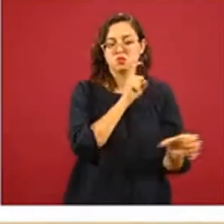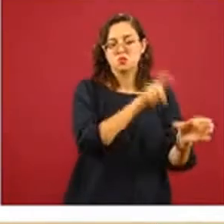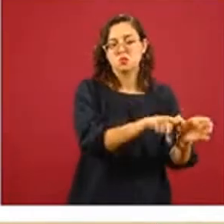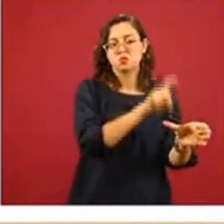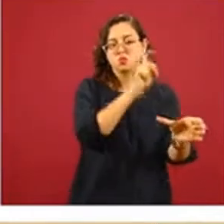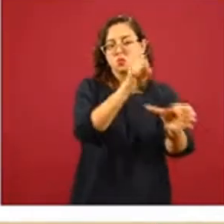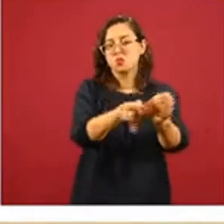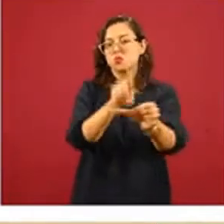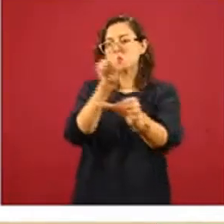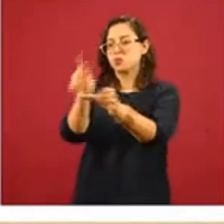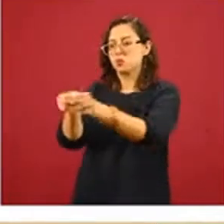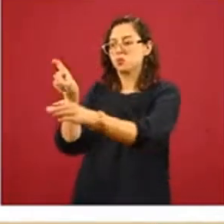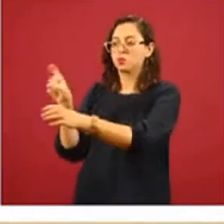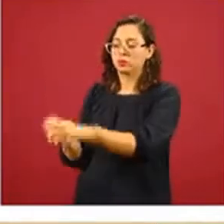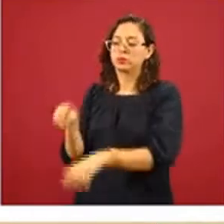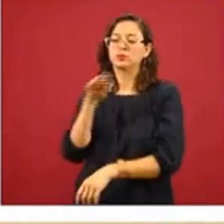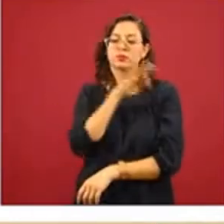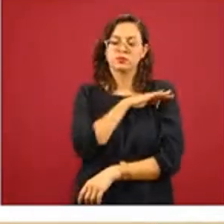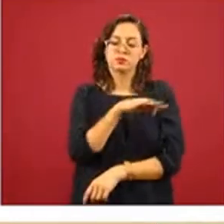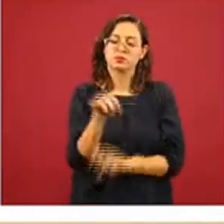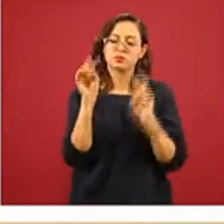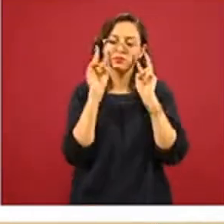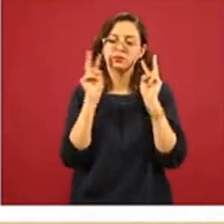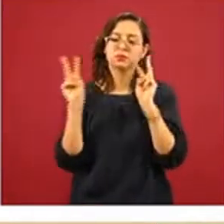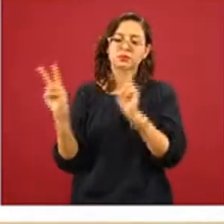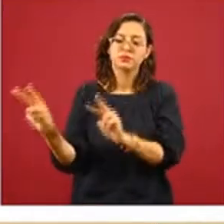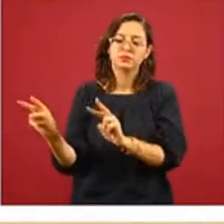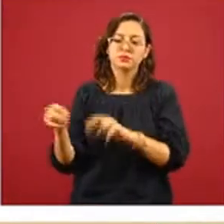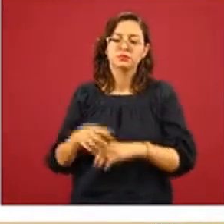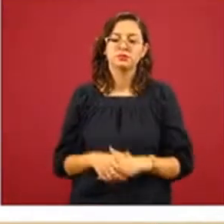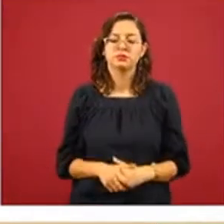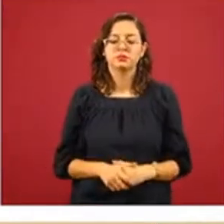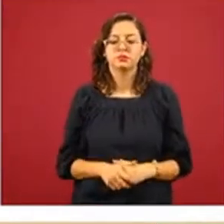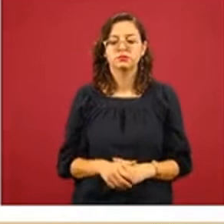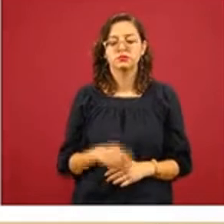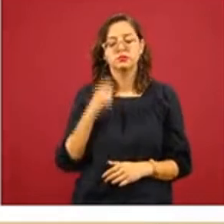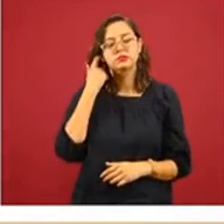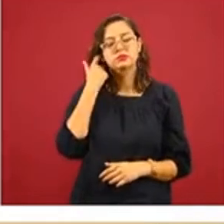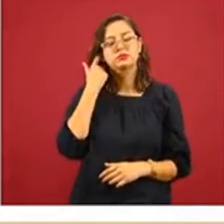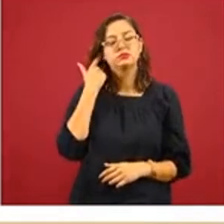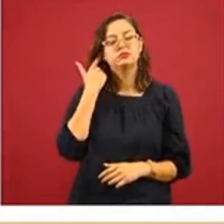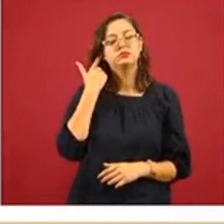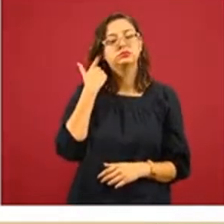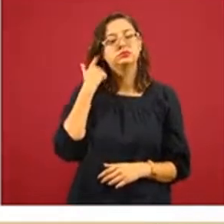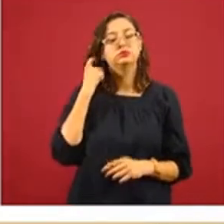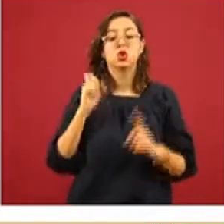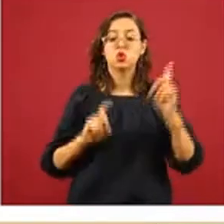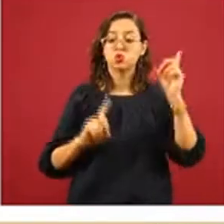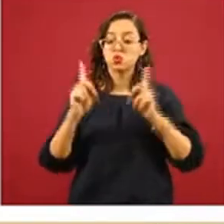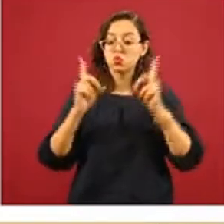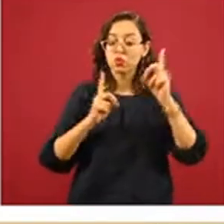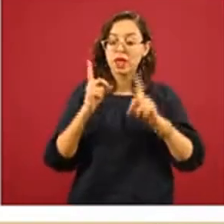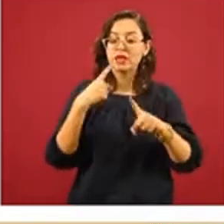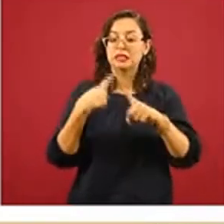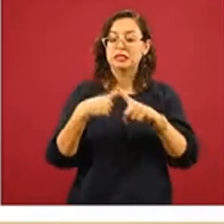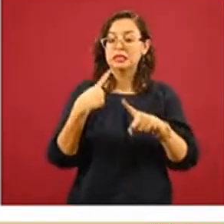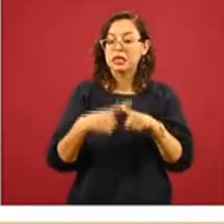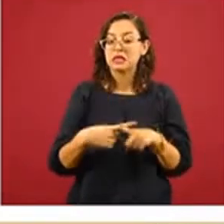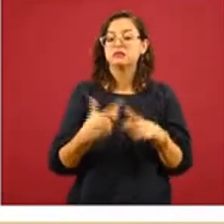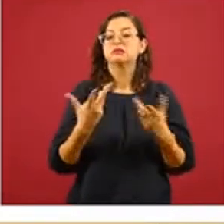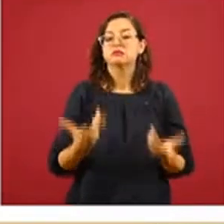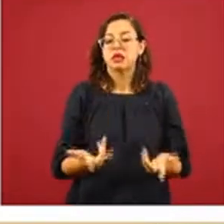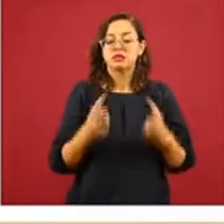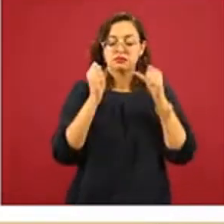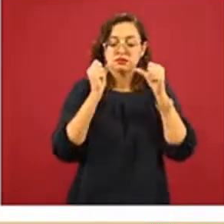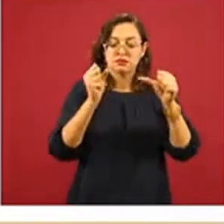identificar en cada una de ellas qué institución contribuye más a la carga de aún sospechosos y de cuál, por lo tanto, estamos esperando que en los